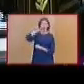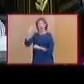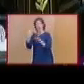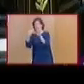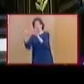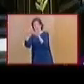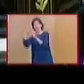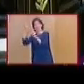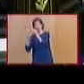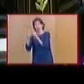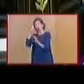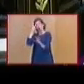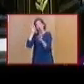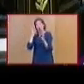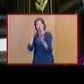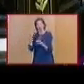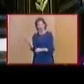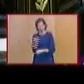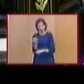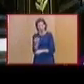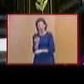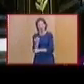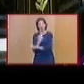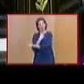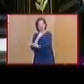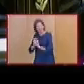de otra manera, una voz singular.